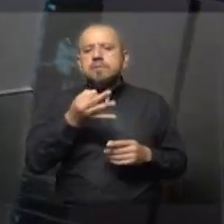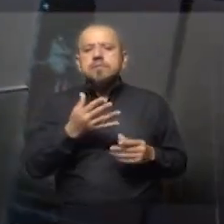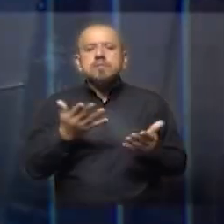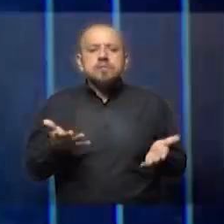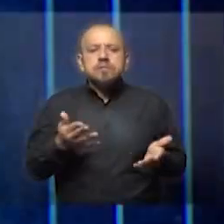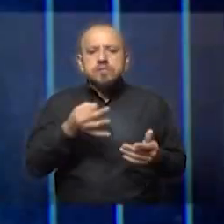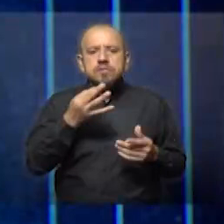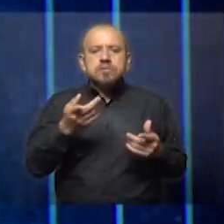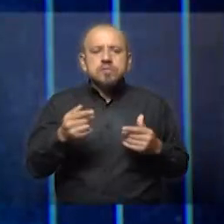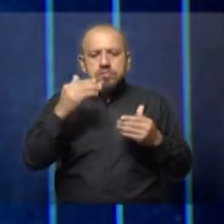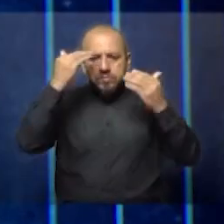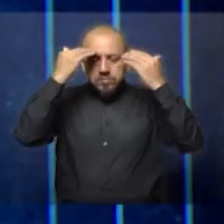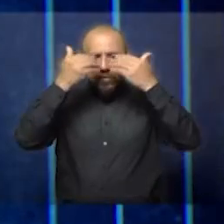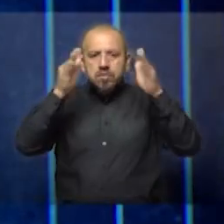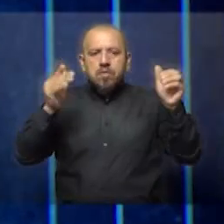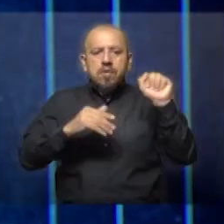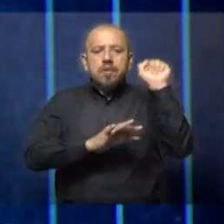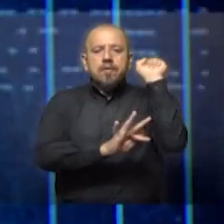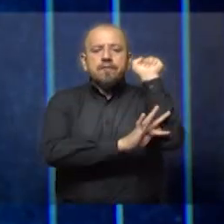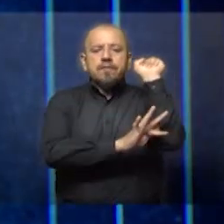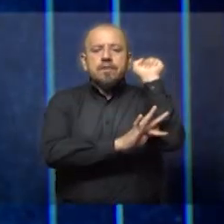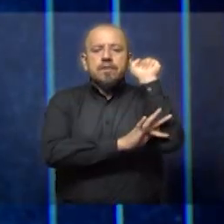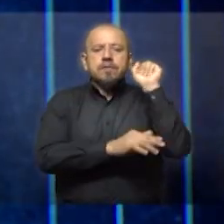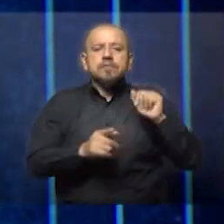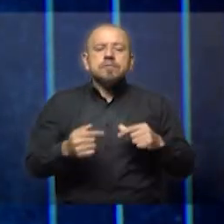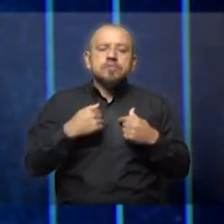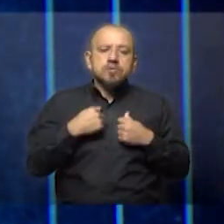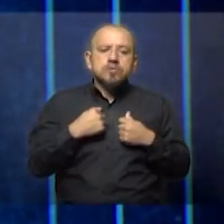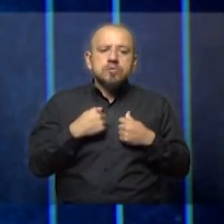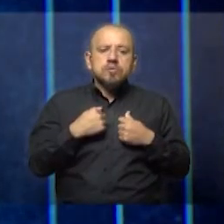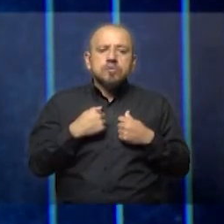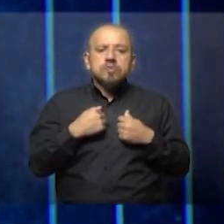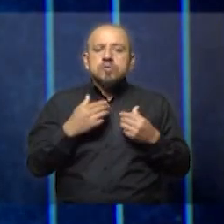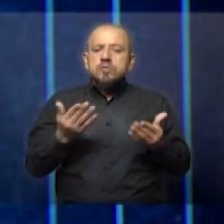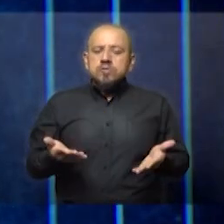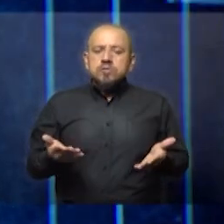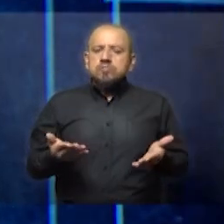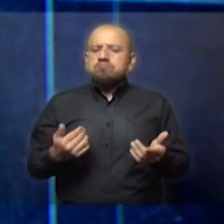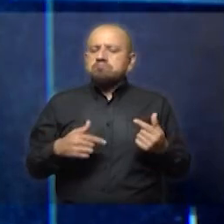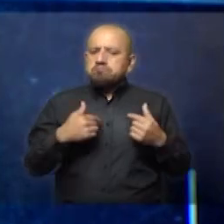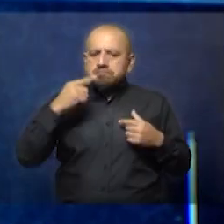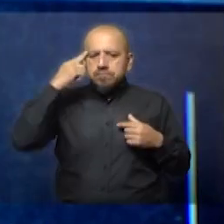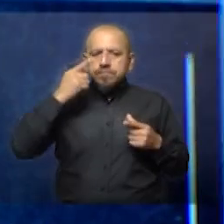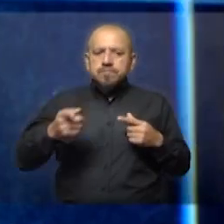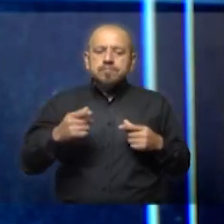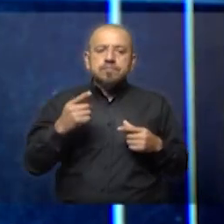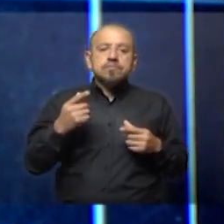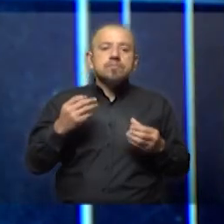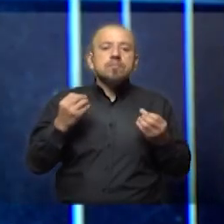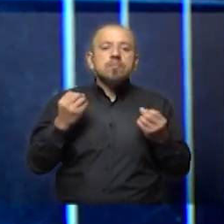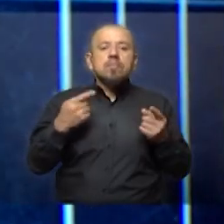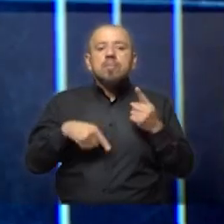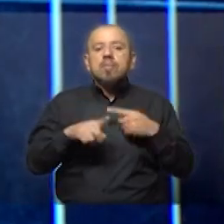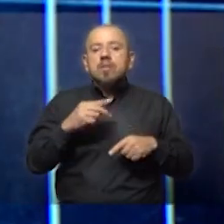declararse abiertamente feminista no yo creo que eso de tener un peso simbólico que es impresionante pero